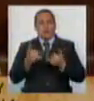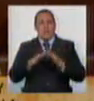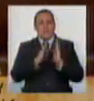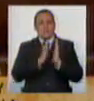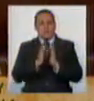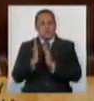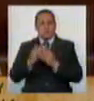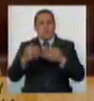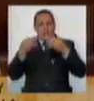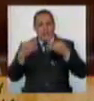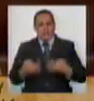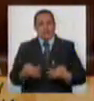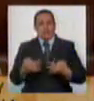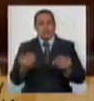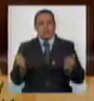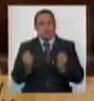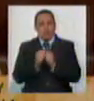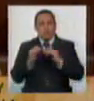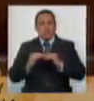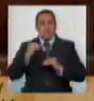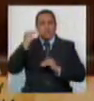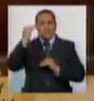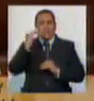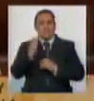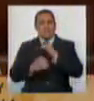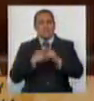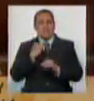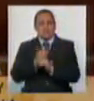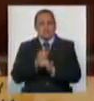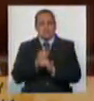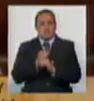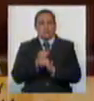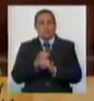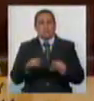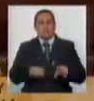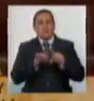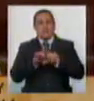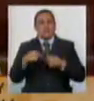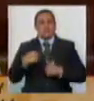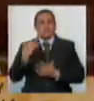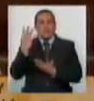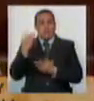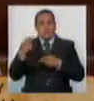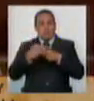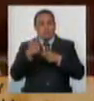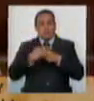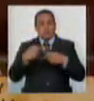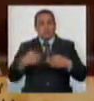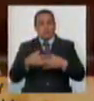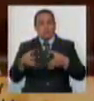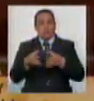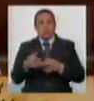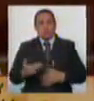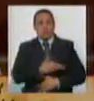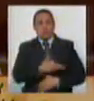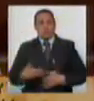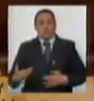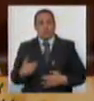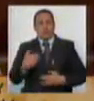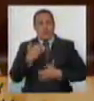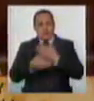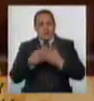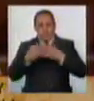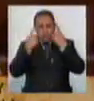de calidad con estándares de nivel internacional. Esperamos que pronto el Poder Legislativo discute